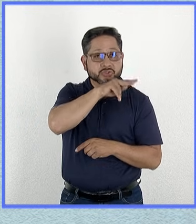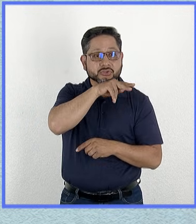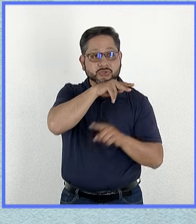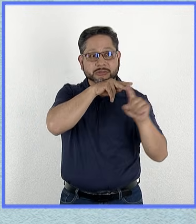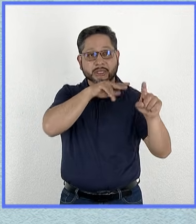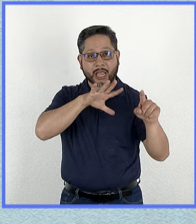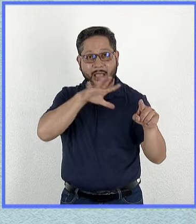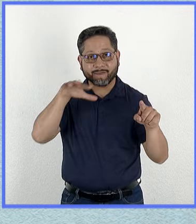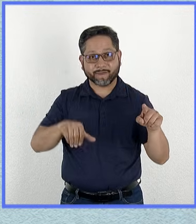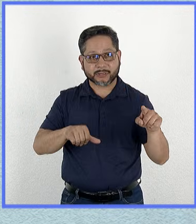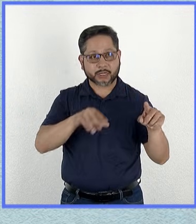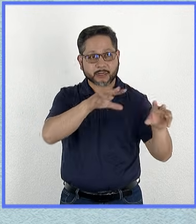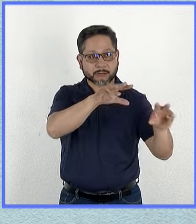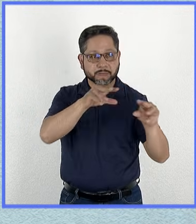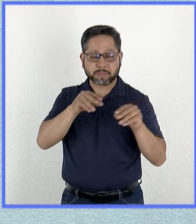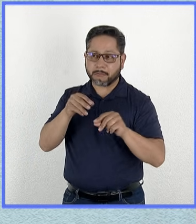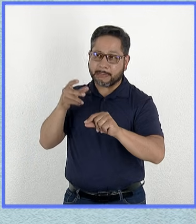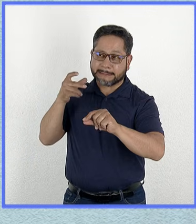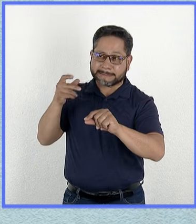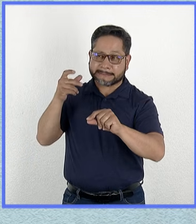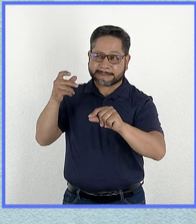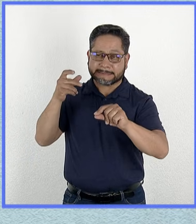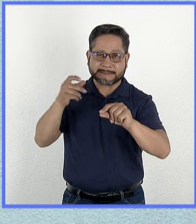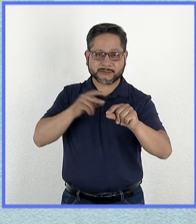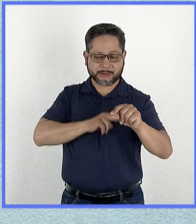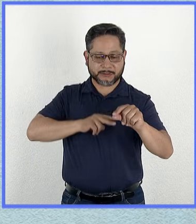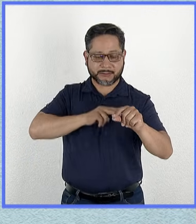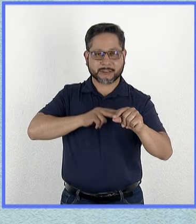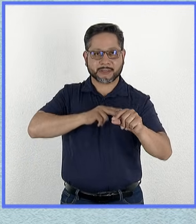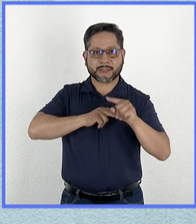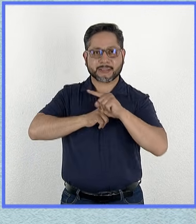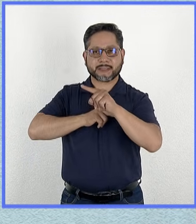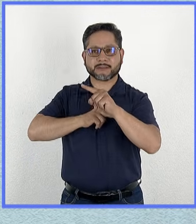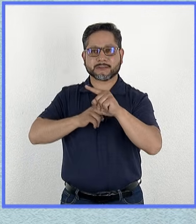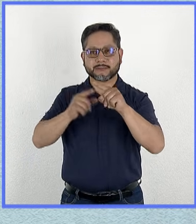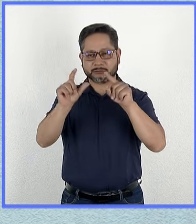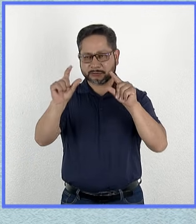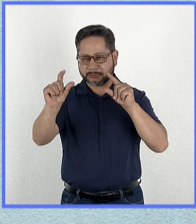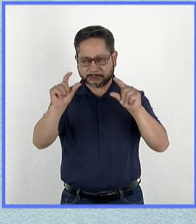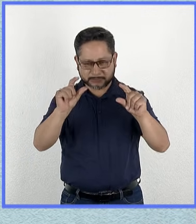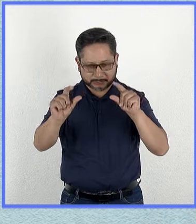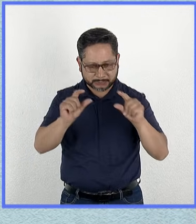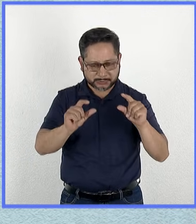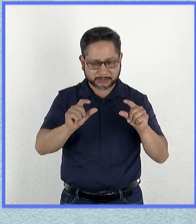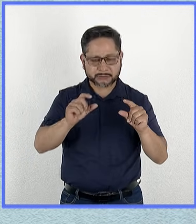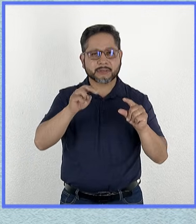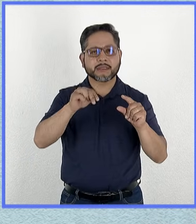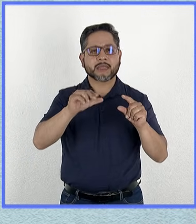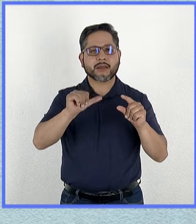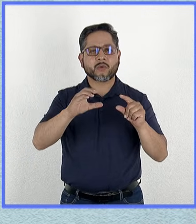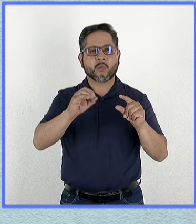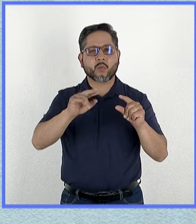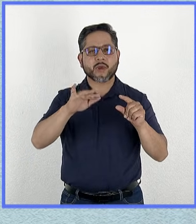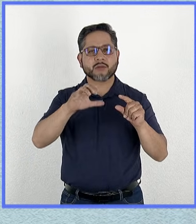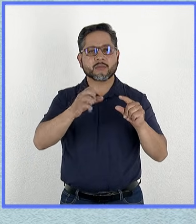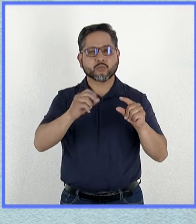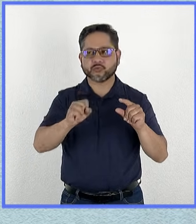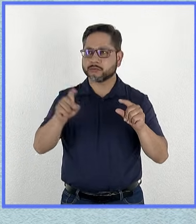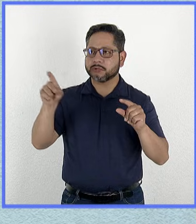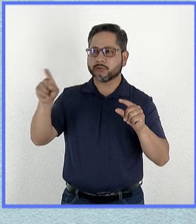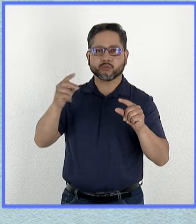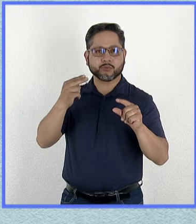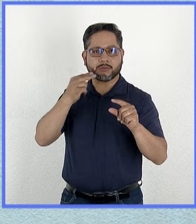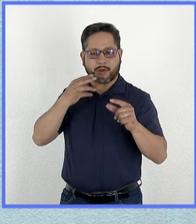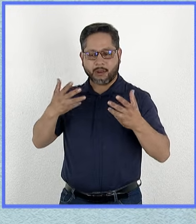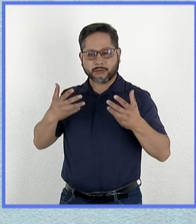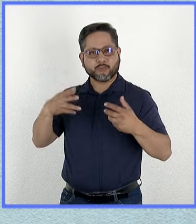África. Después, identificaron los anticuerpos de una sola cadena, llamados nanocuerpos, que estos camélidos producen.